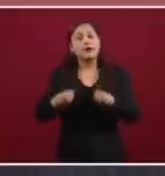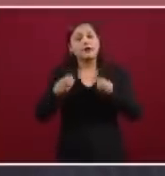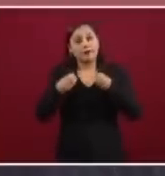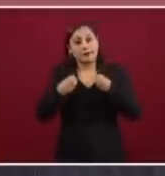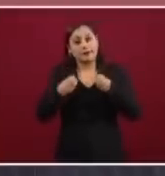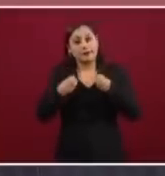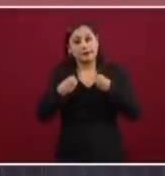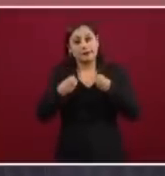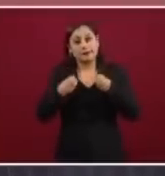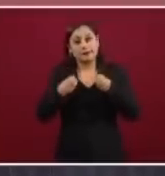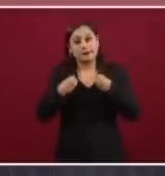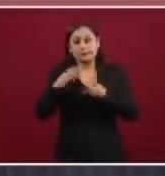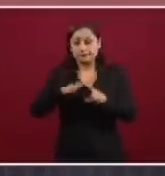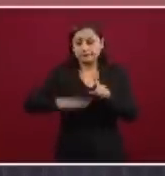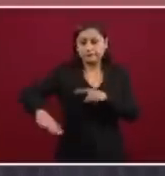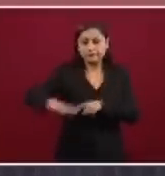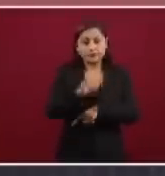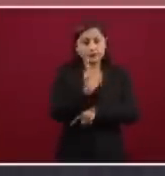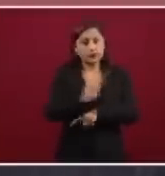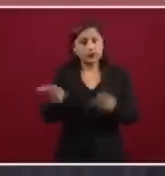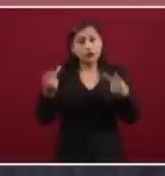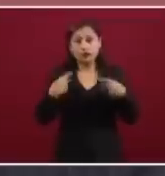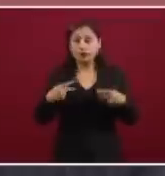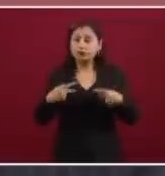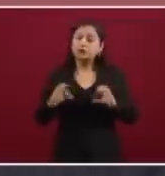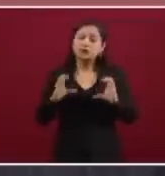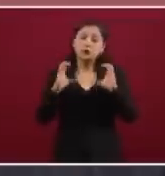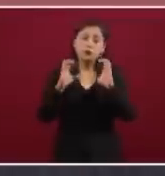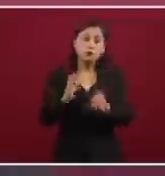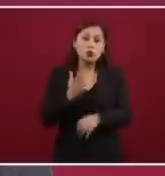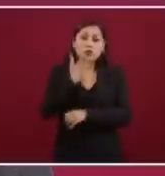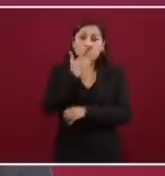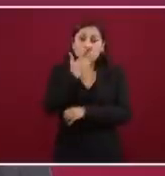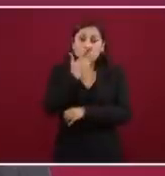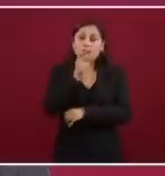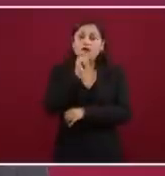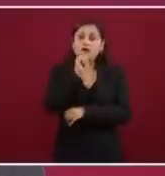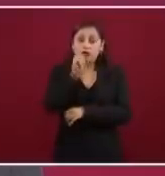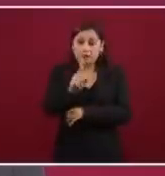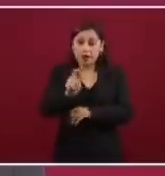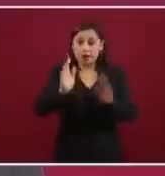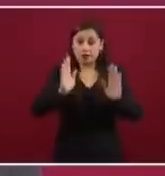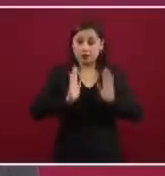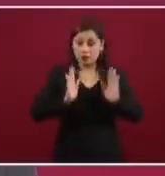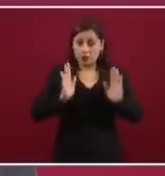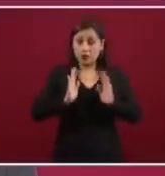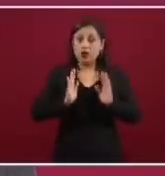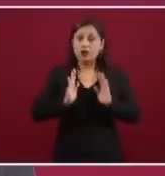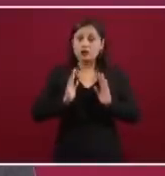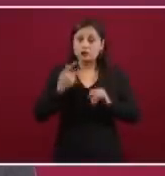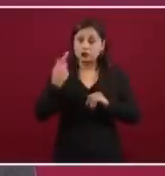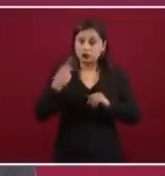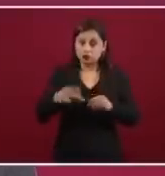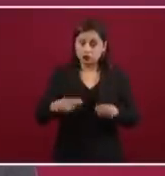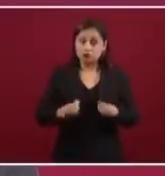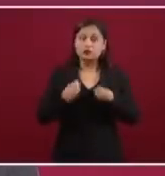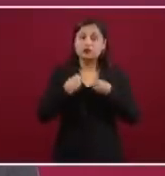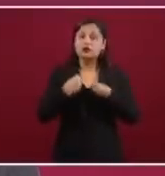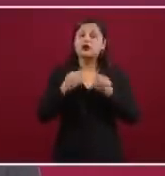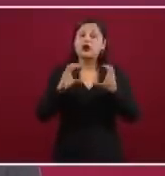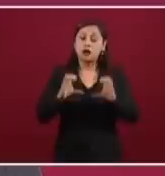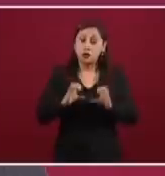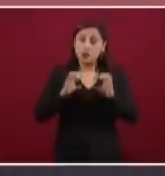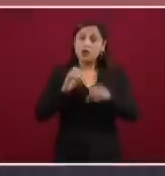que se cuide a la población civil, que se cuide la vida de los soldados, que incluso se cuide la vida de